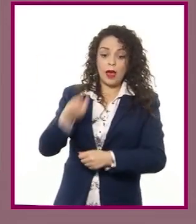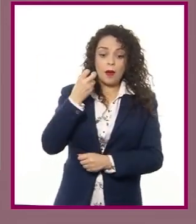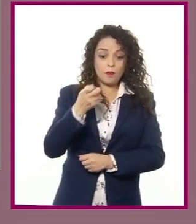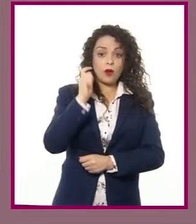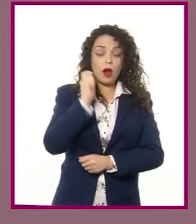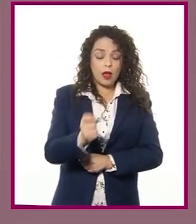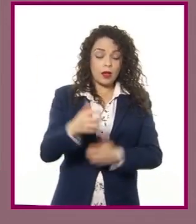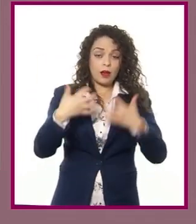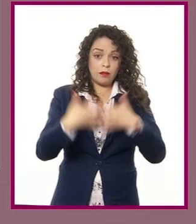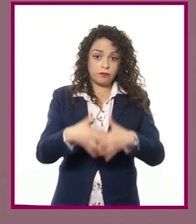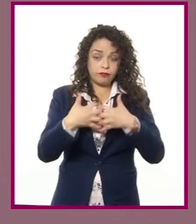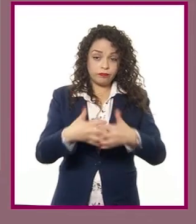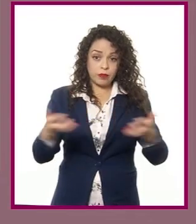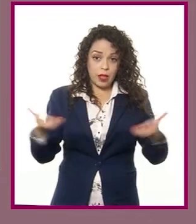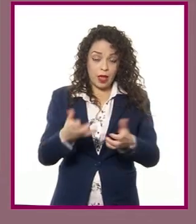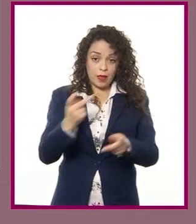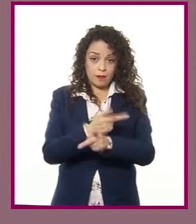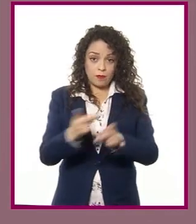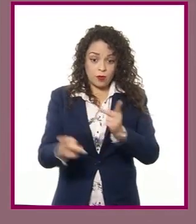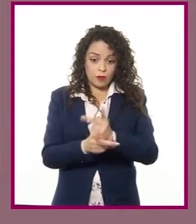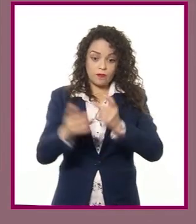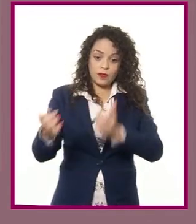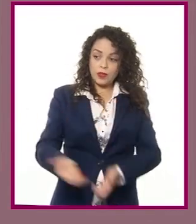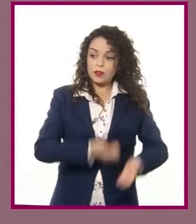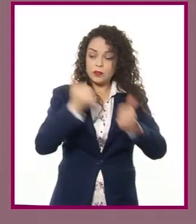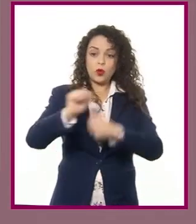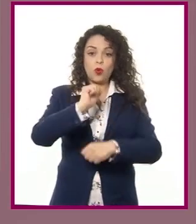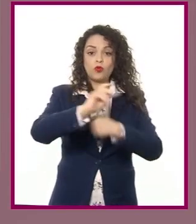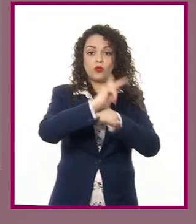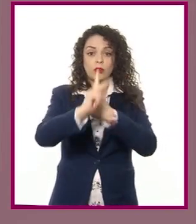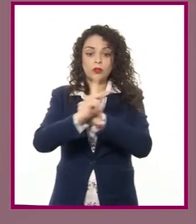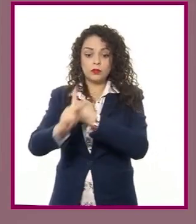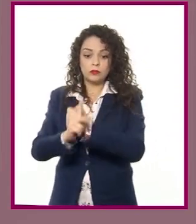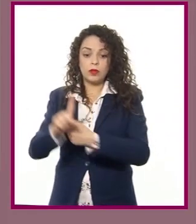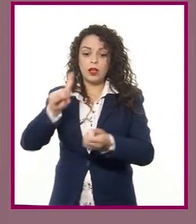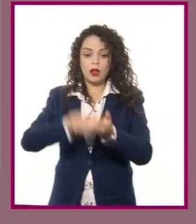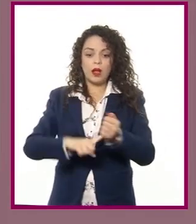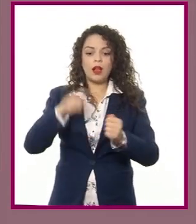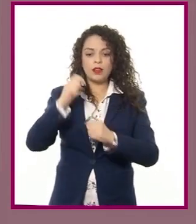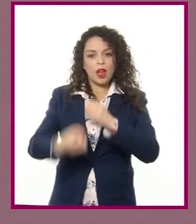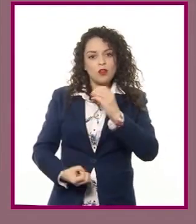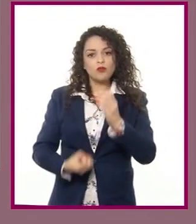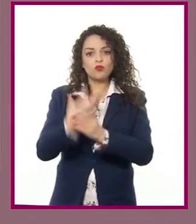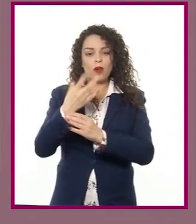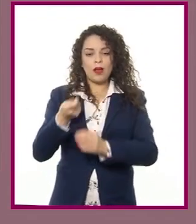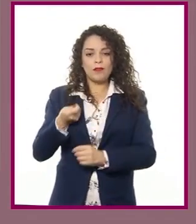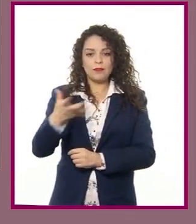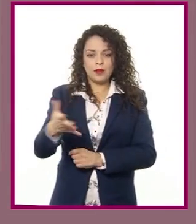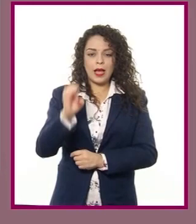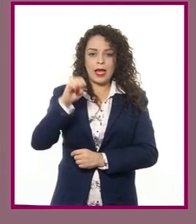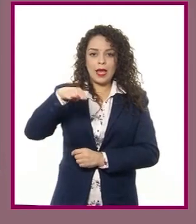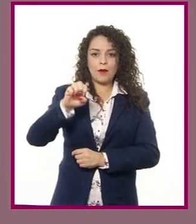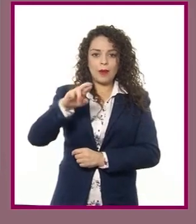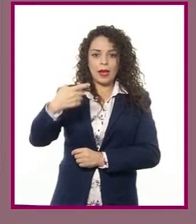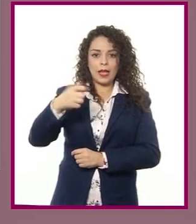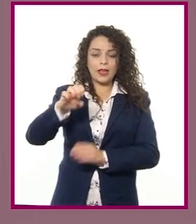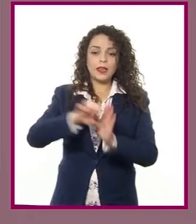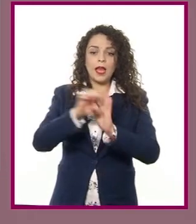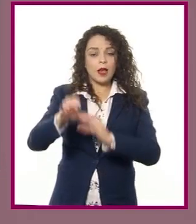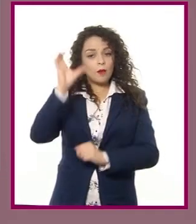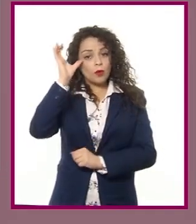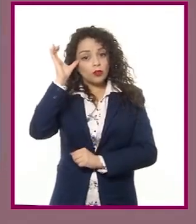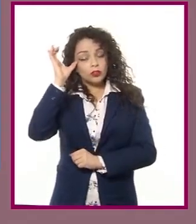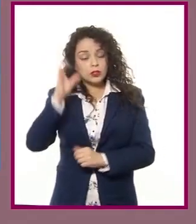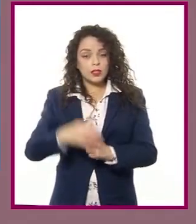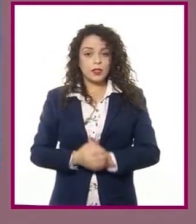bienes manufacturados se traslade a otros países llamados emergentes, como China, y transforme las relaciones de